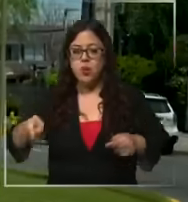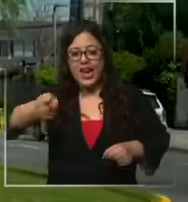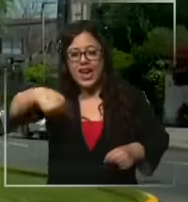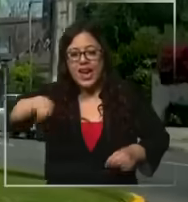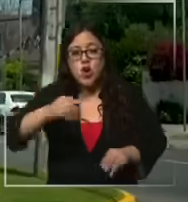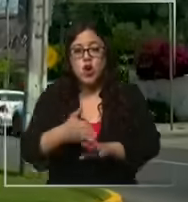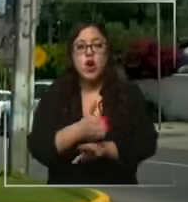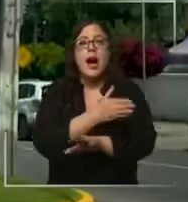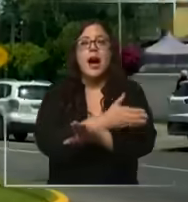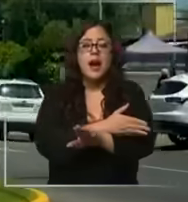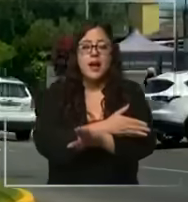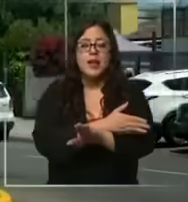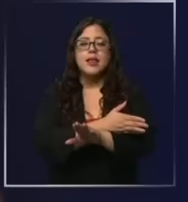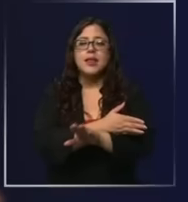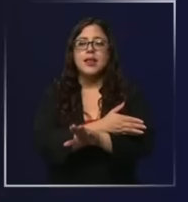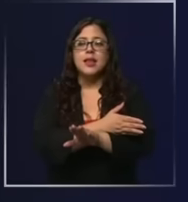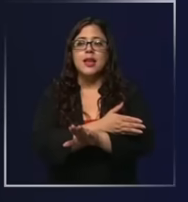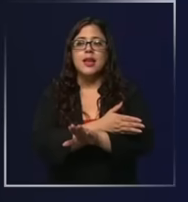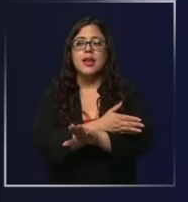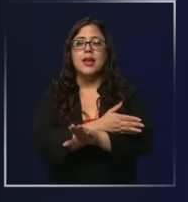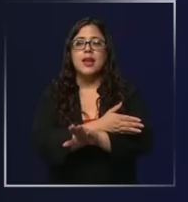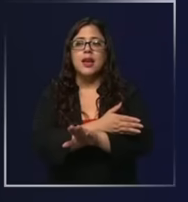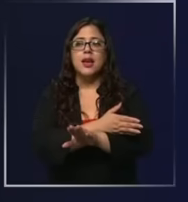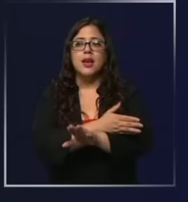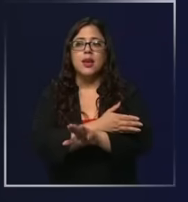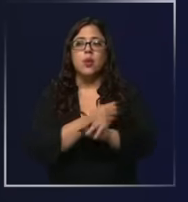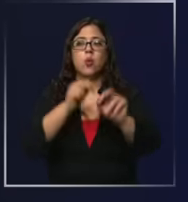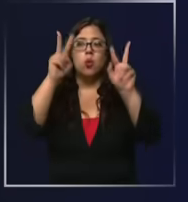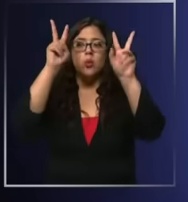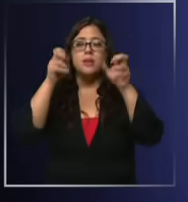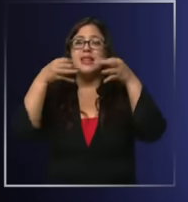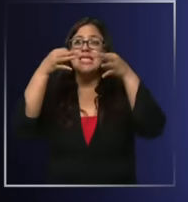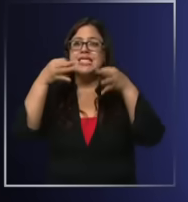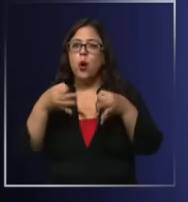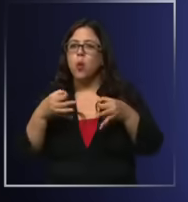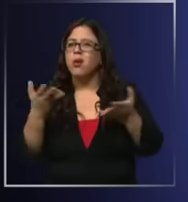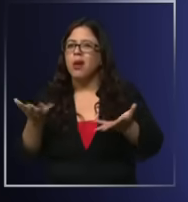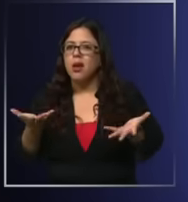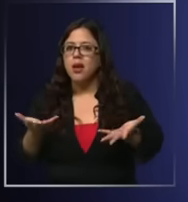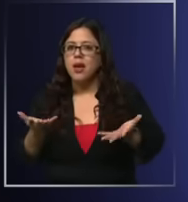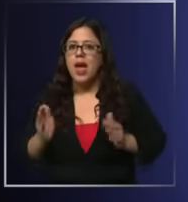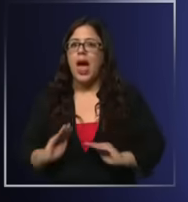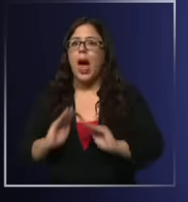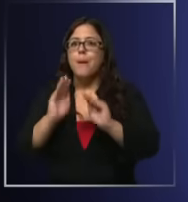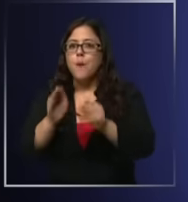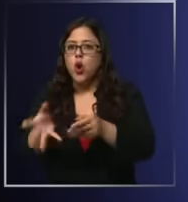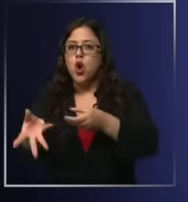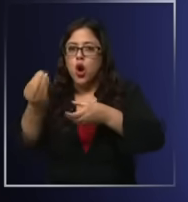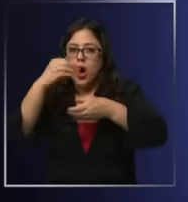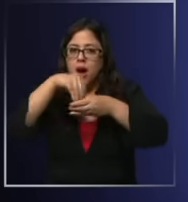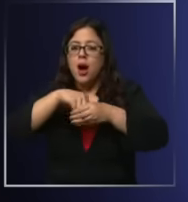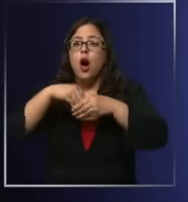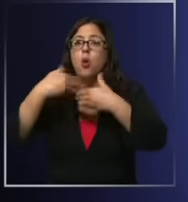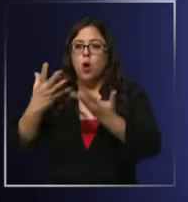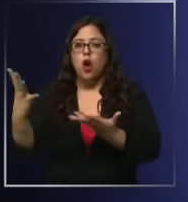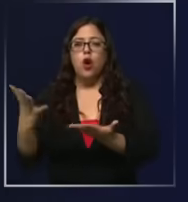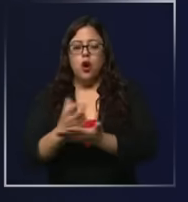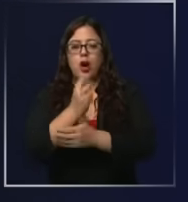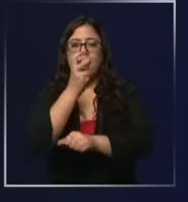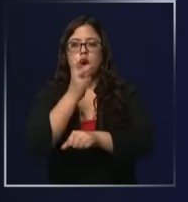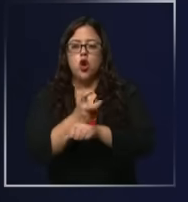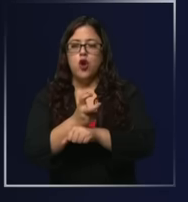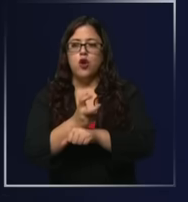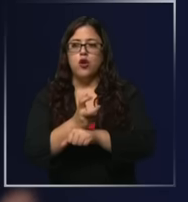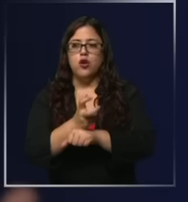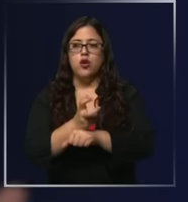previamente tenían un seguro, por así decirlo, que era el apoyo interno. ¿Ya? Y por eso resultó ser exitoso el robo. ¿No? Es